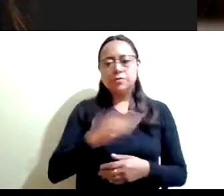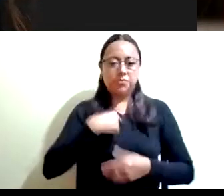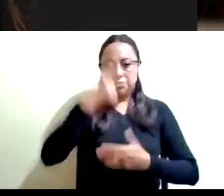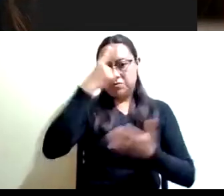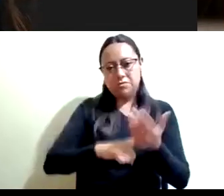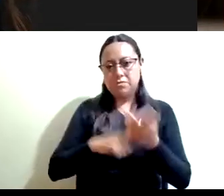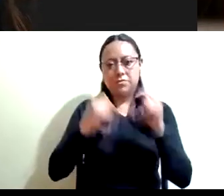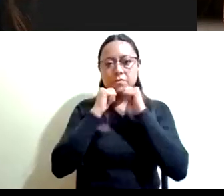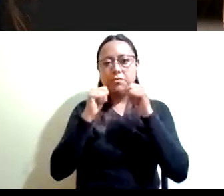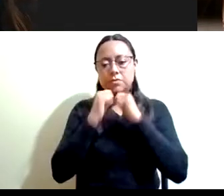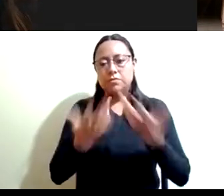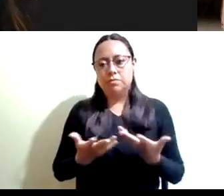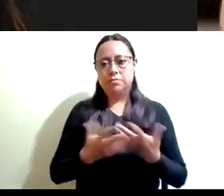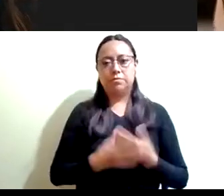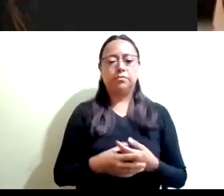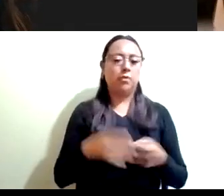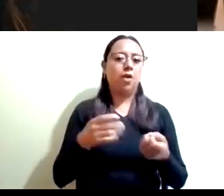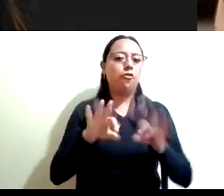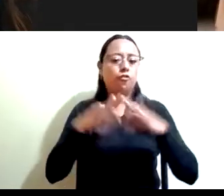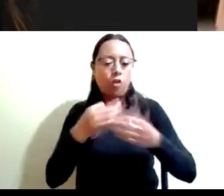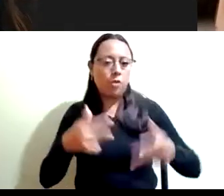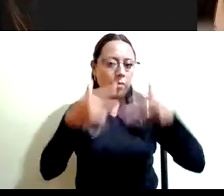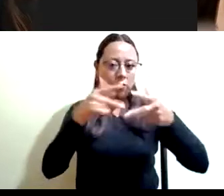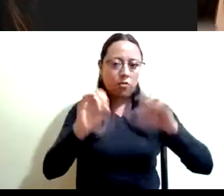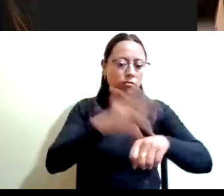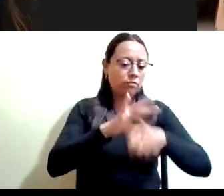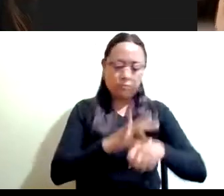objetivo. En contra. Gracias, diputada.